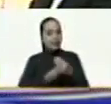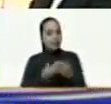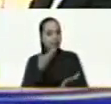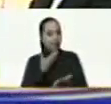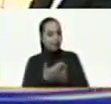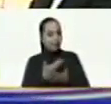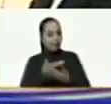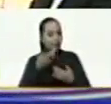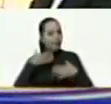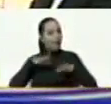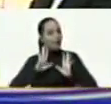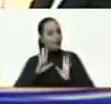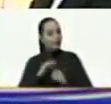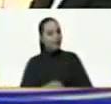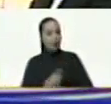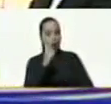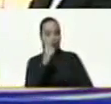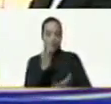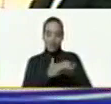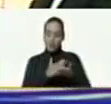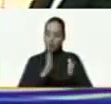¿Ah? ¿Un libro?